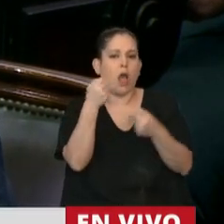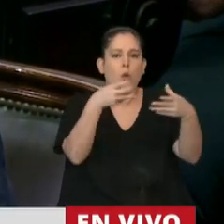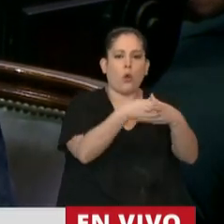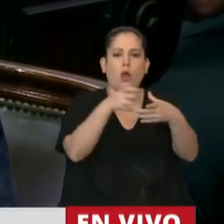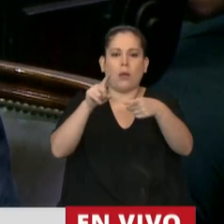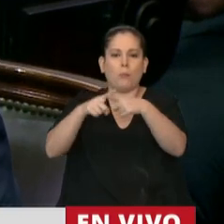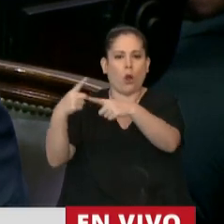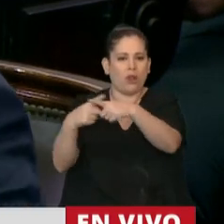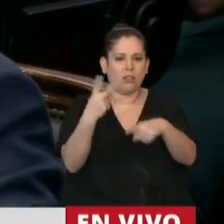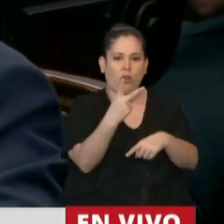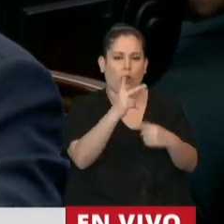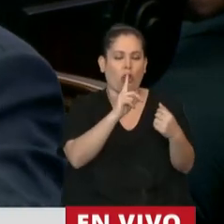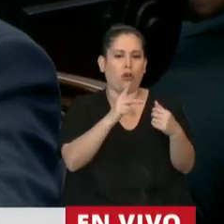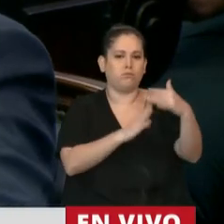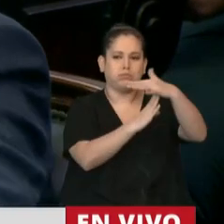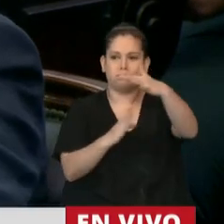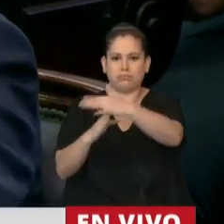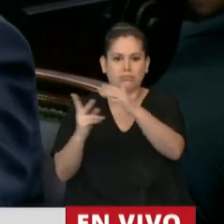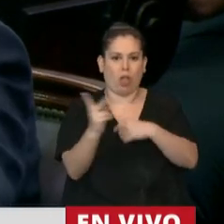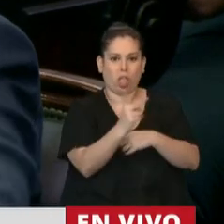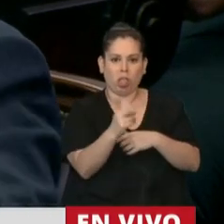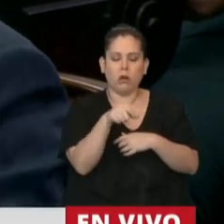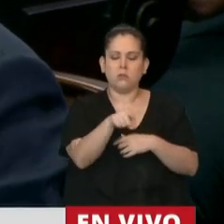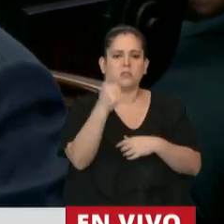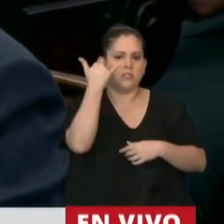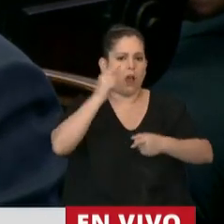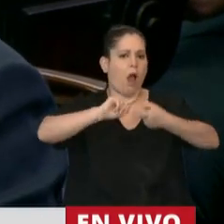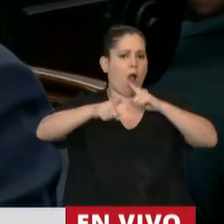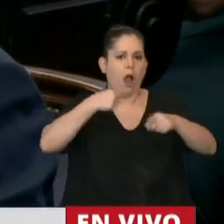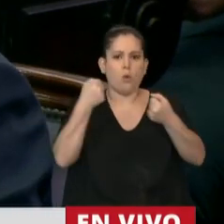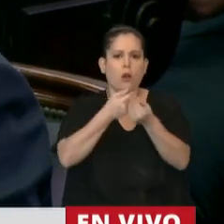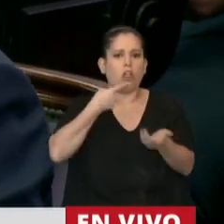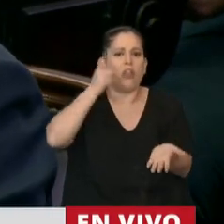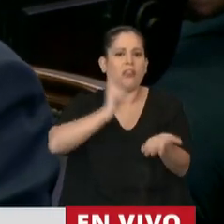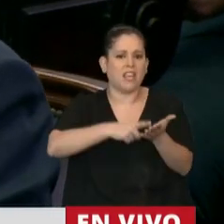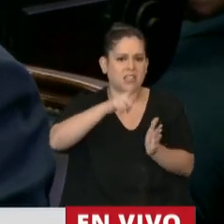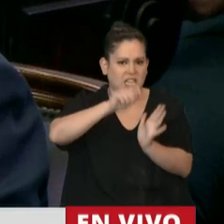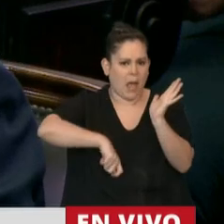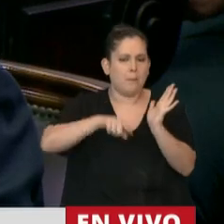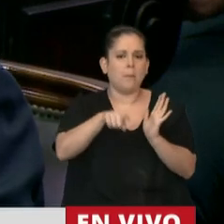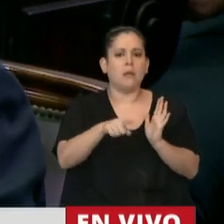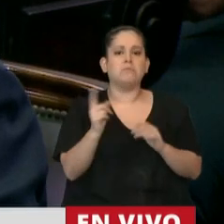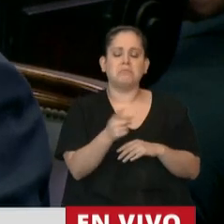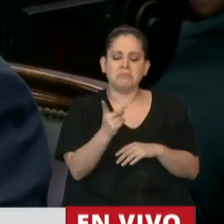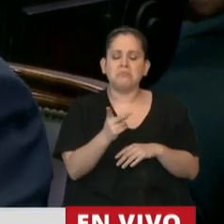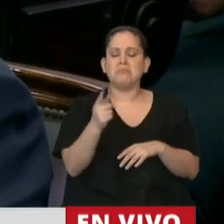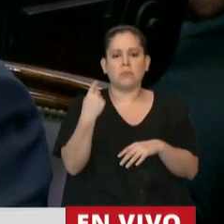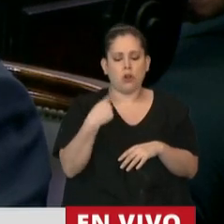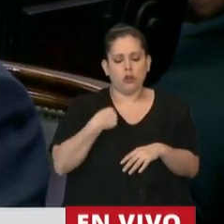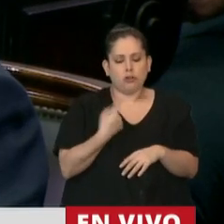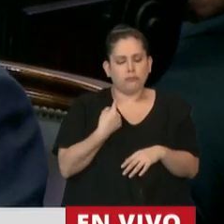bloques mayoritarios de esta Cámara para acordar estos dictámenes que se van a votar hoy, nosotros tenemos algunas diferencias en